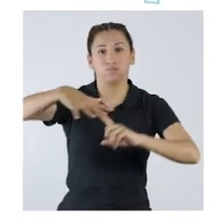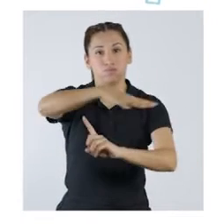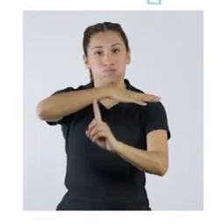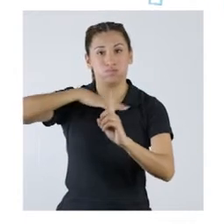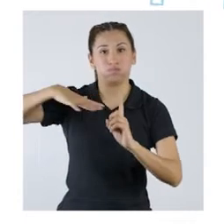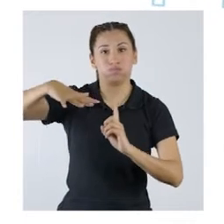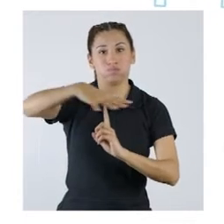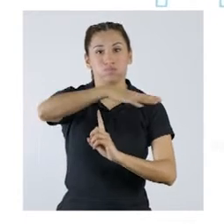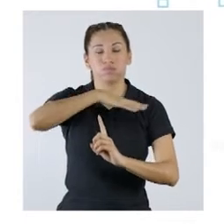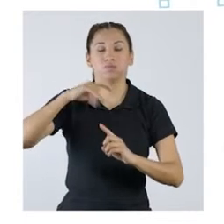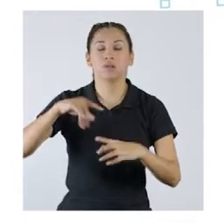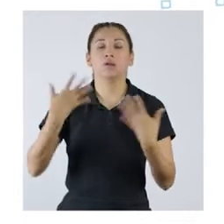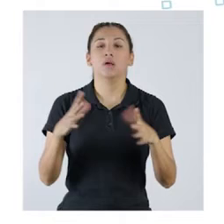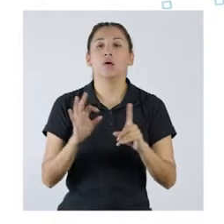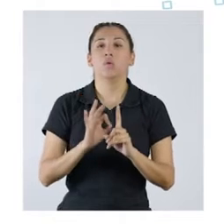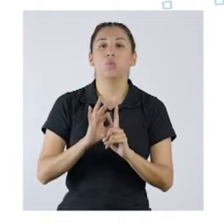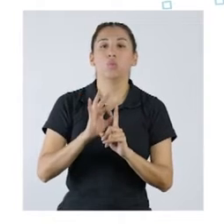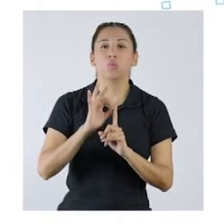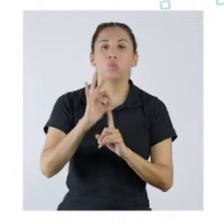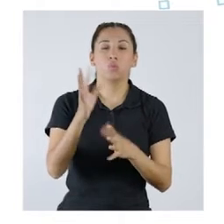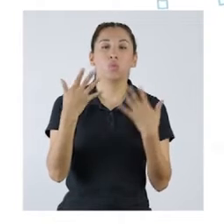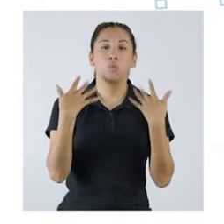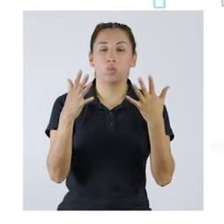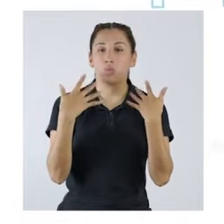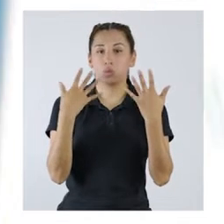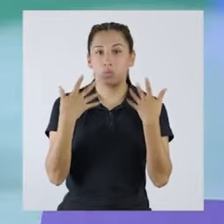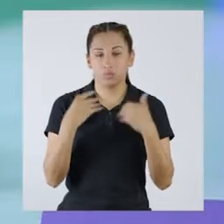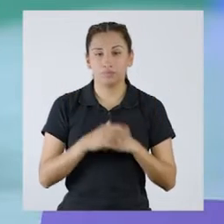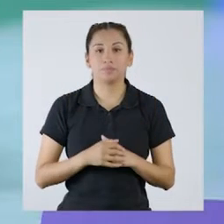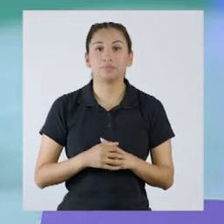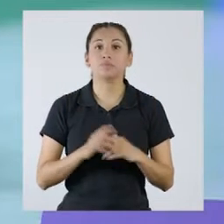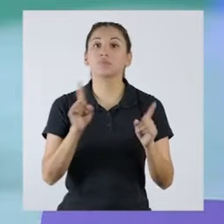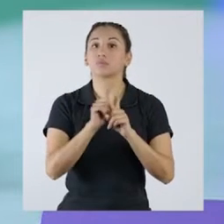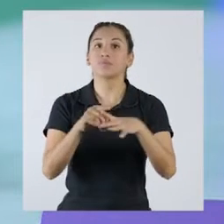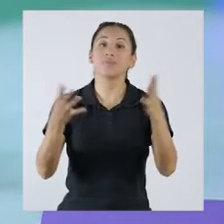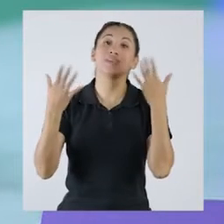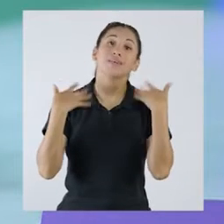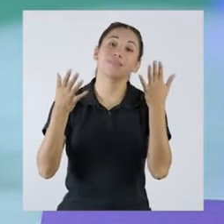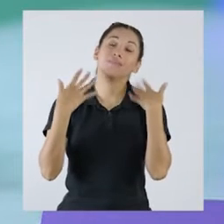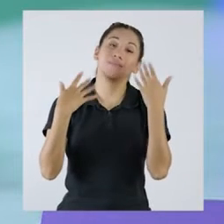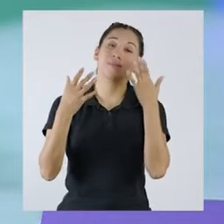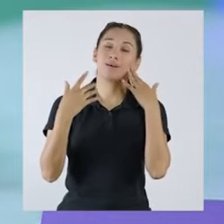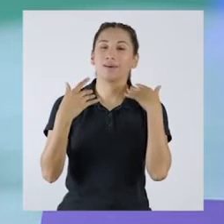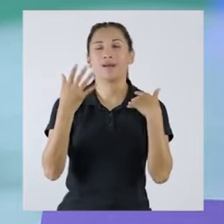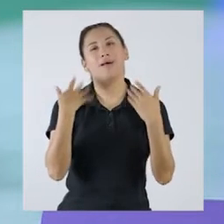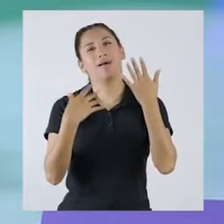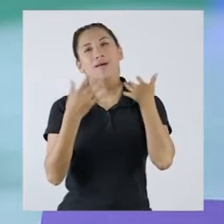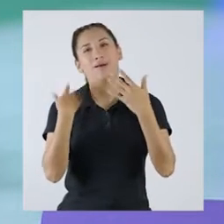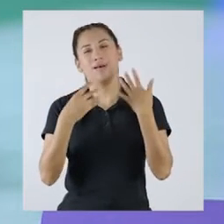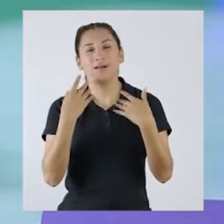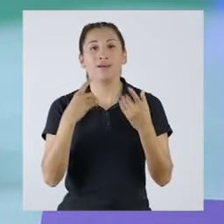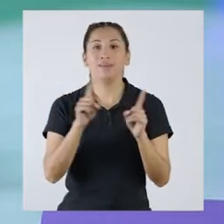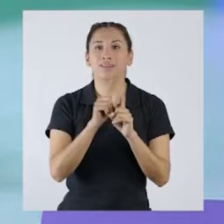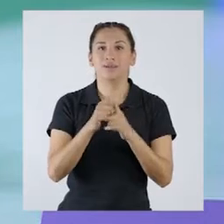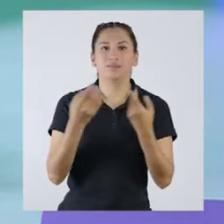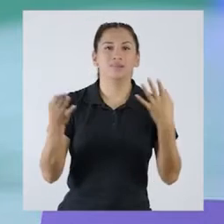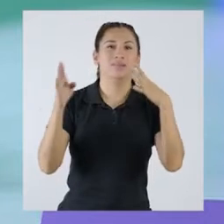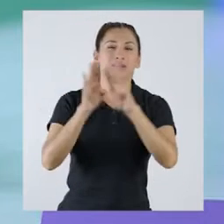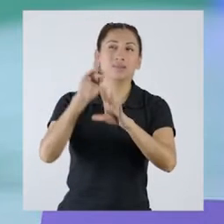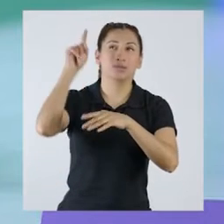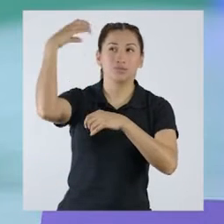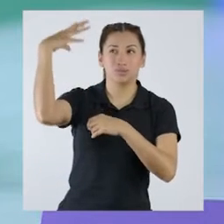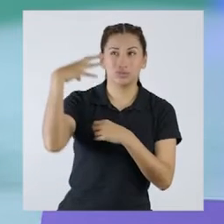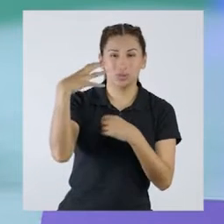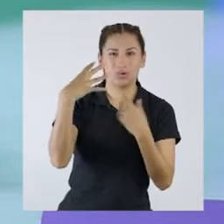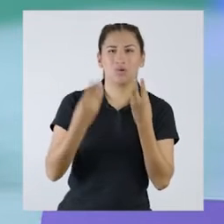lo cual provoca que se eleven las temperaturas. Como cuando en verano entré en un carro que había estado cerrado y bajo